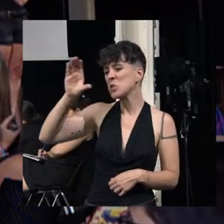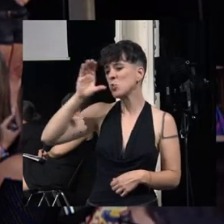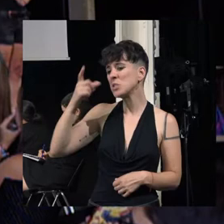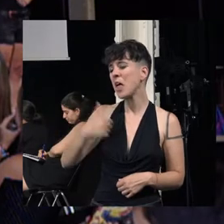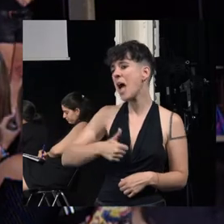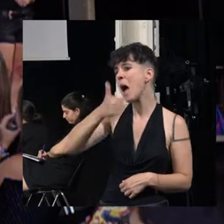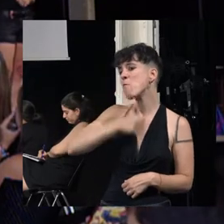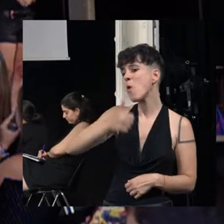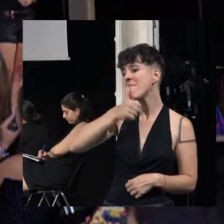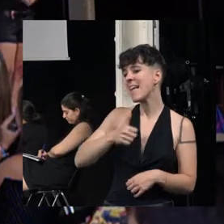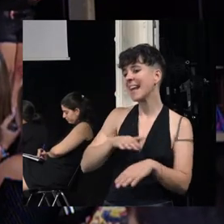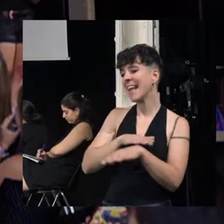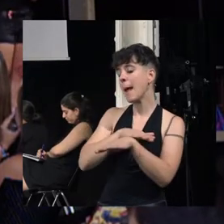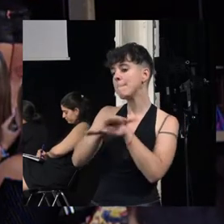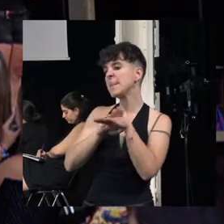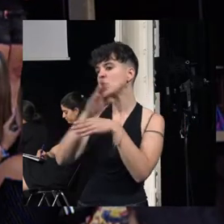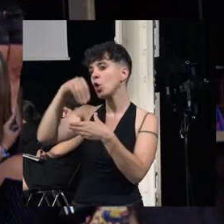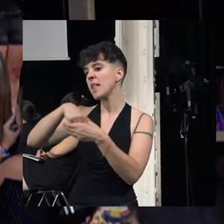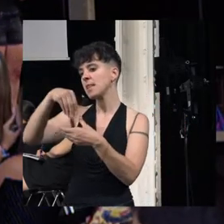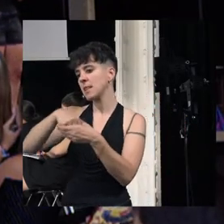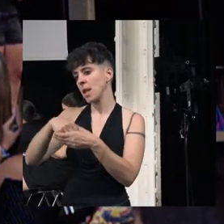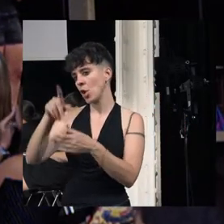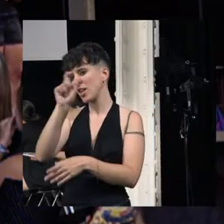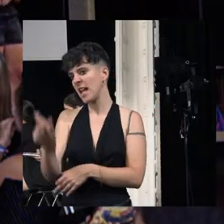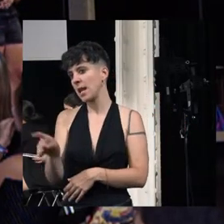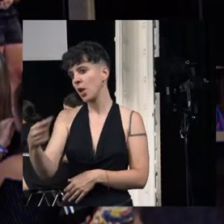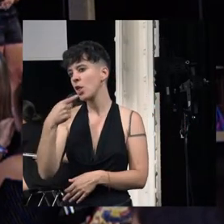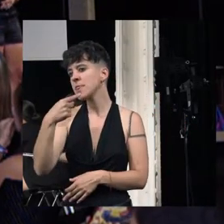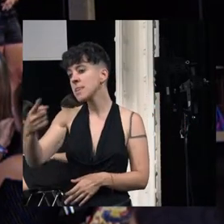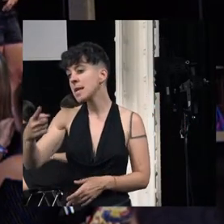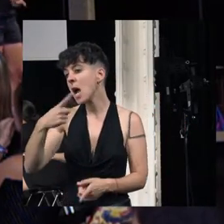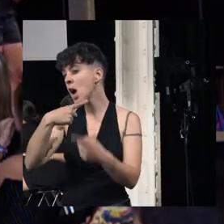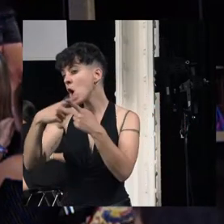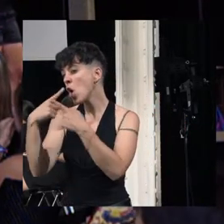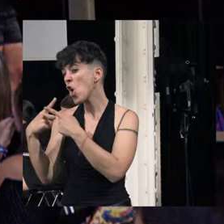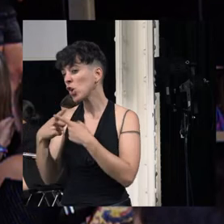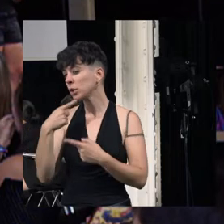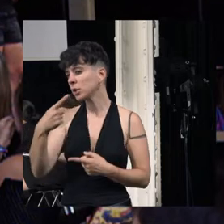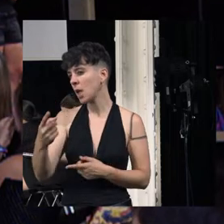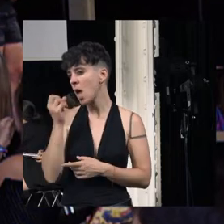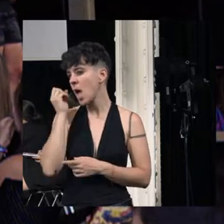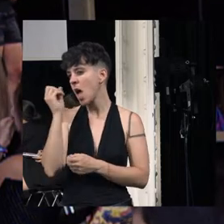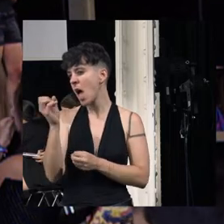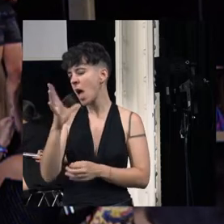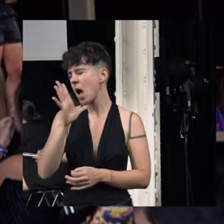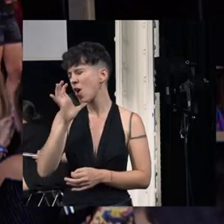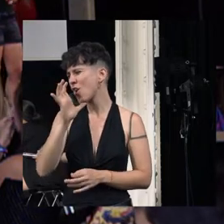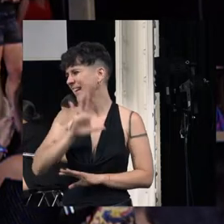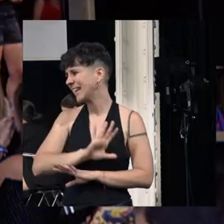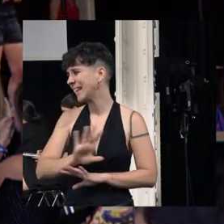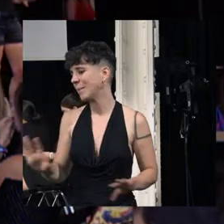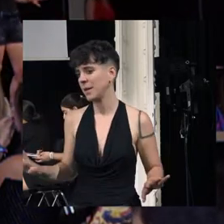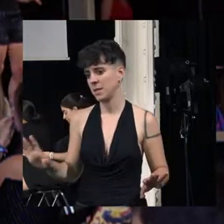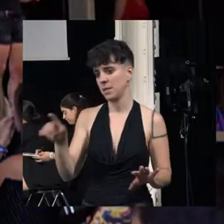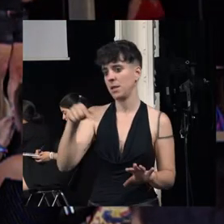Interior italiano diga las salvajadas que ha dicho. Y mirar una cosa, si algún día el sueño que hoy nos proponemos aquí, que va más allá